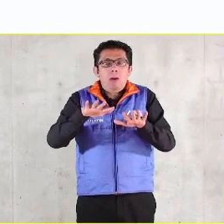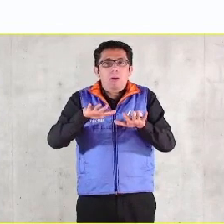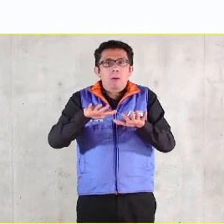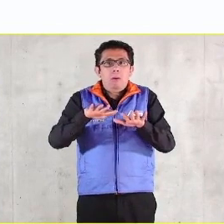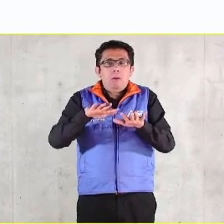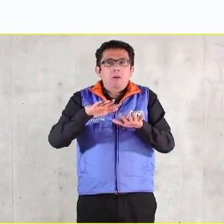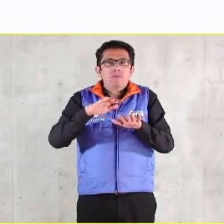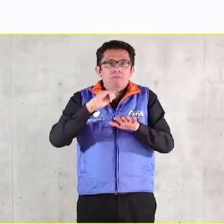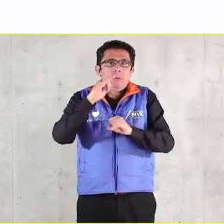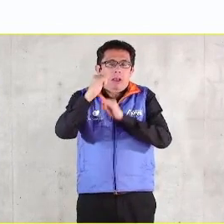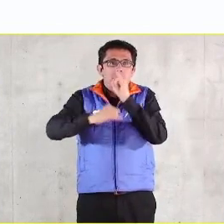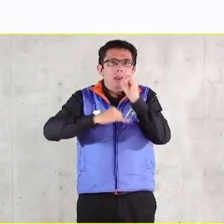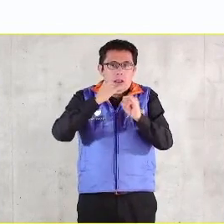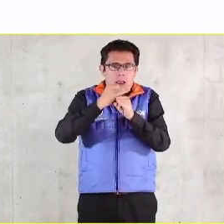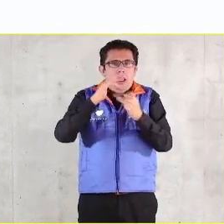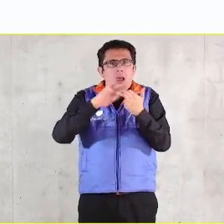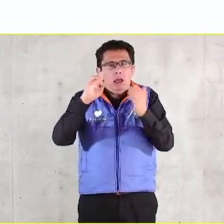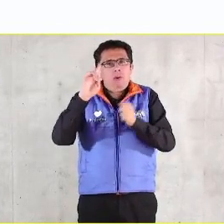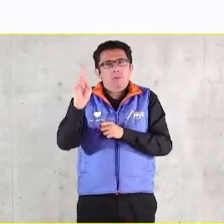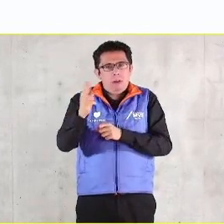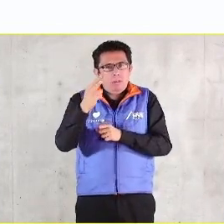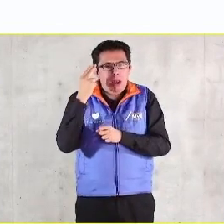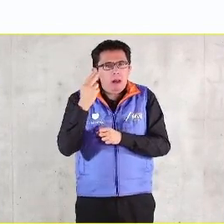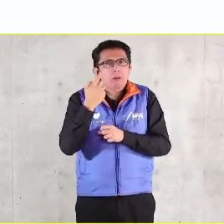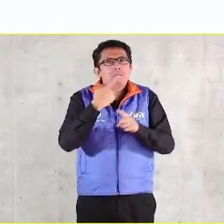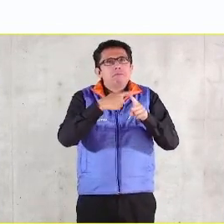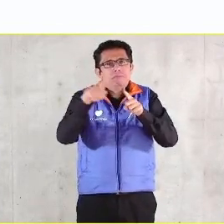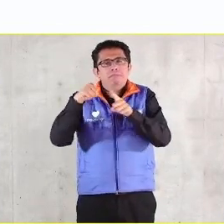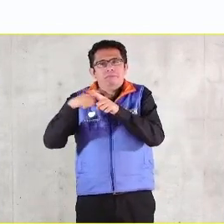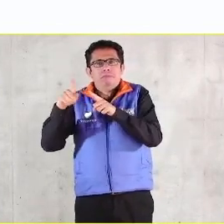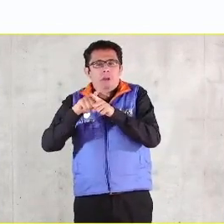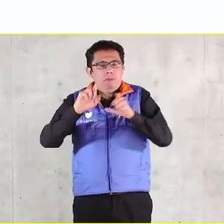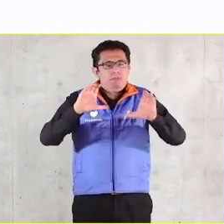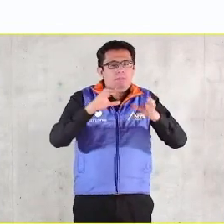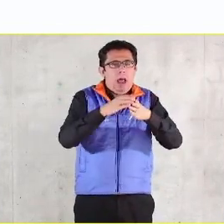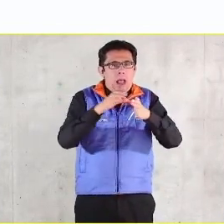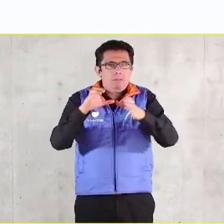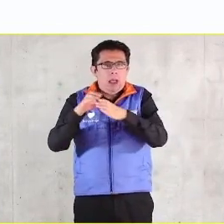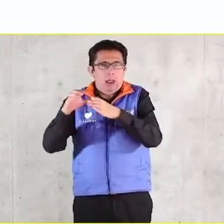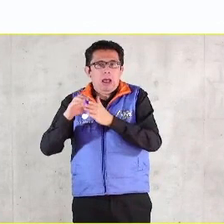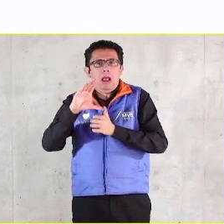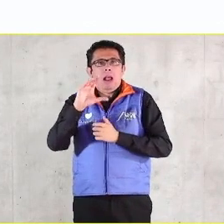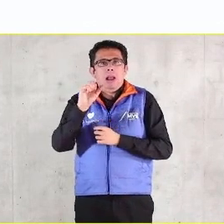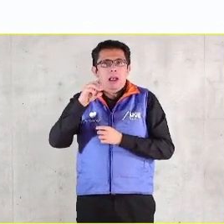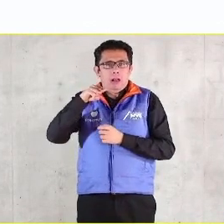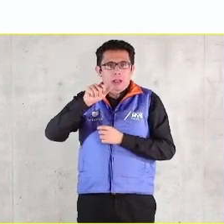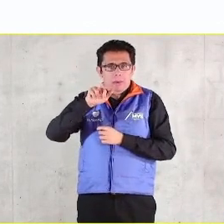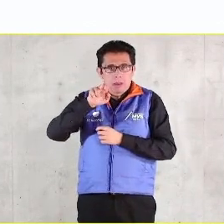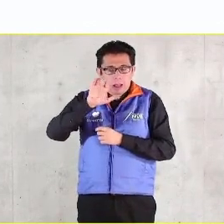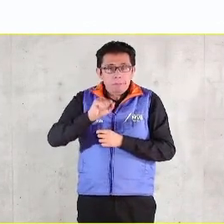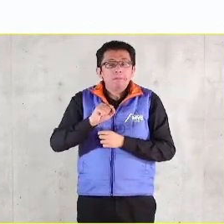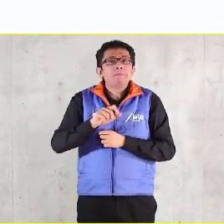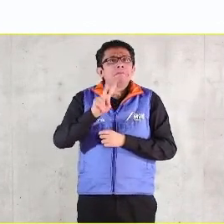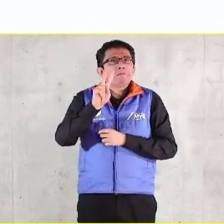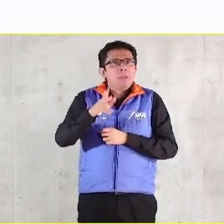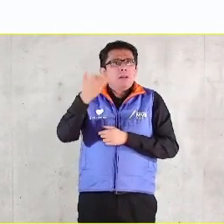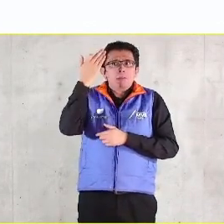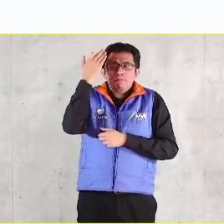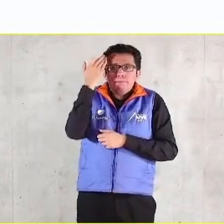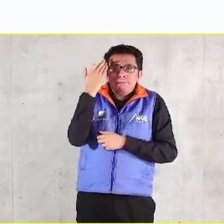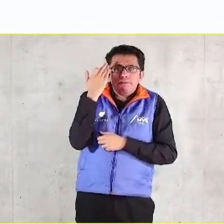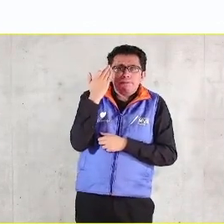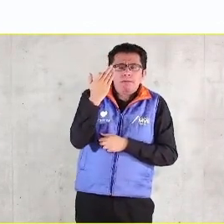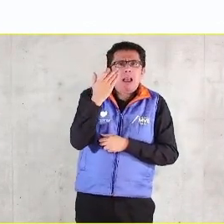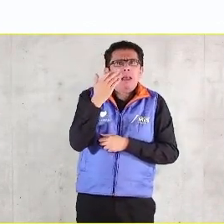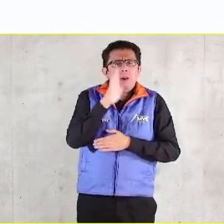a través de las universidades y las diferentes cámaras. Por otro lado, durante mucho tiempo, el